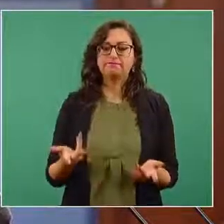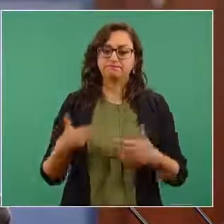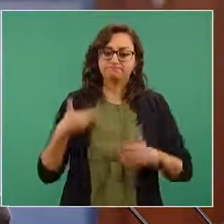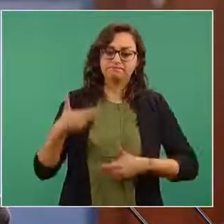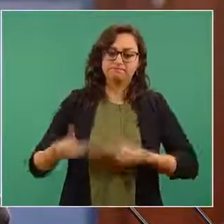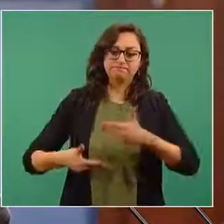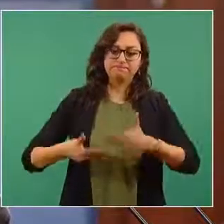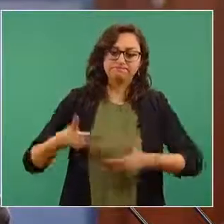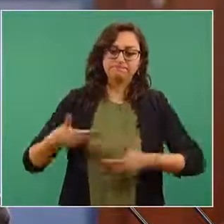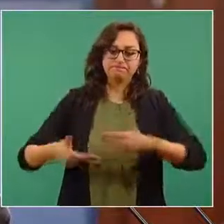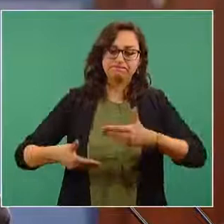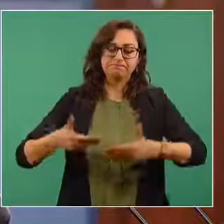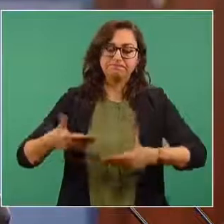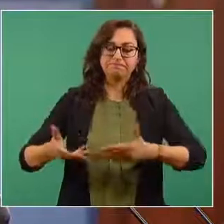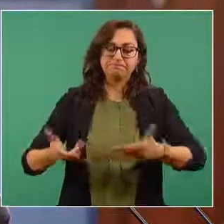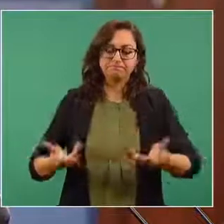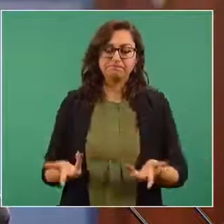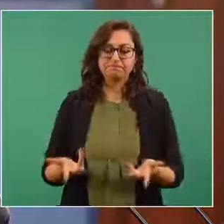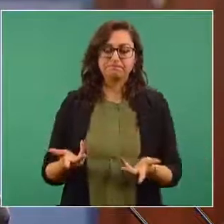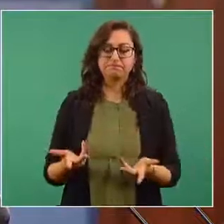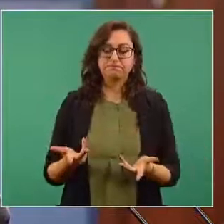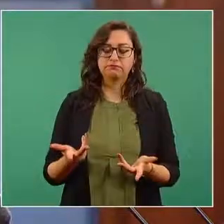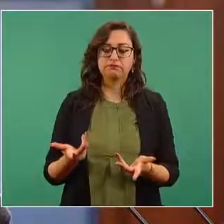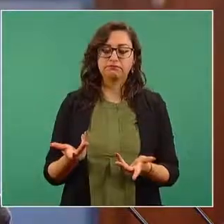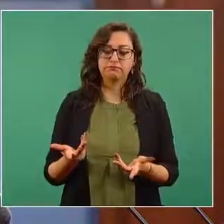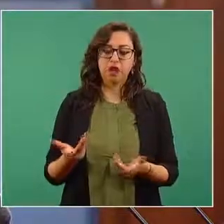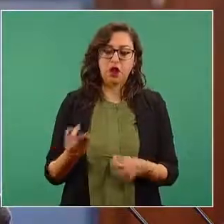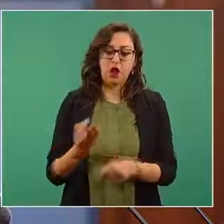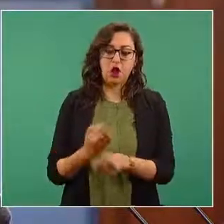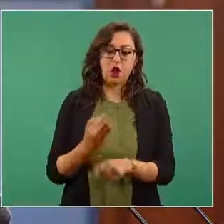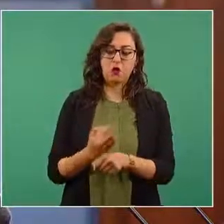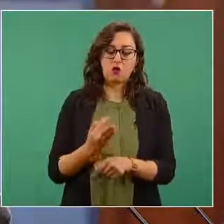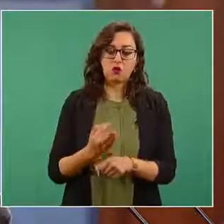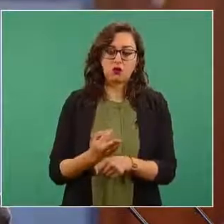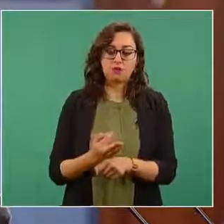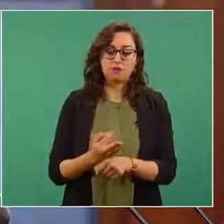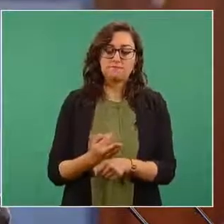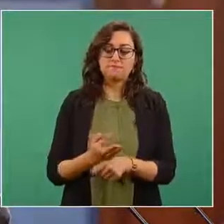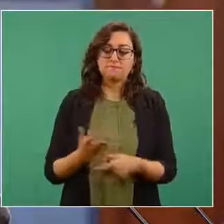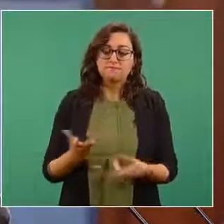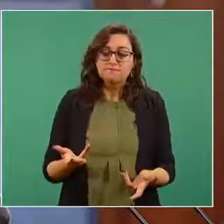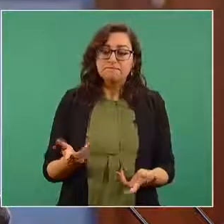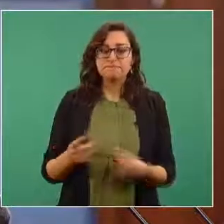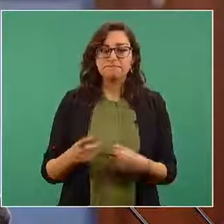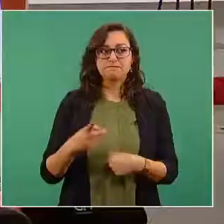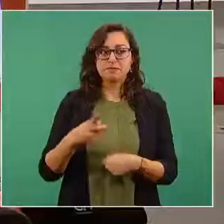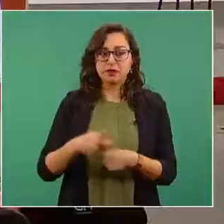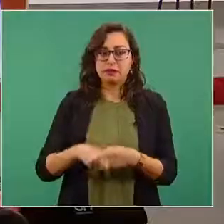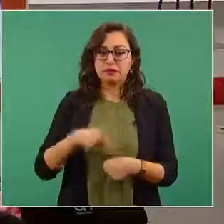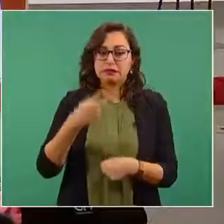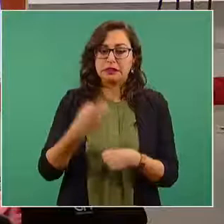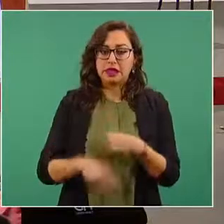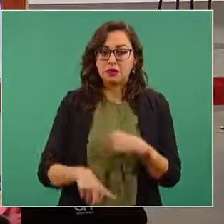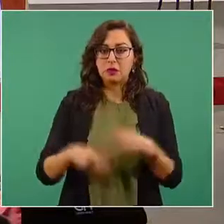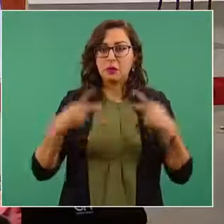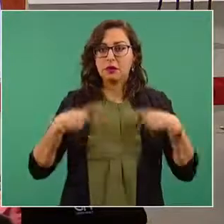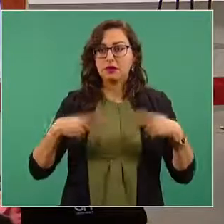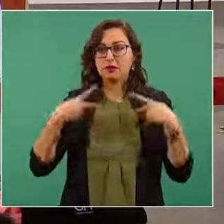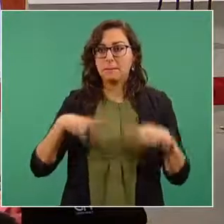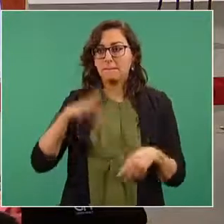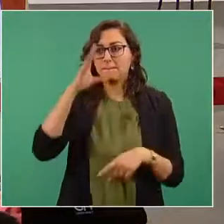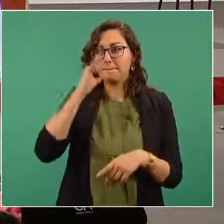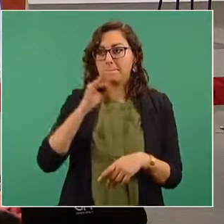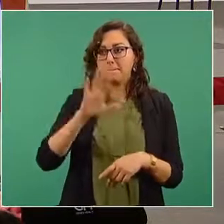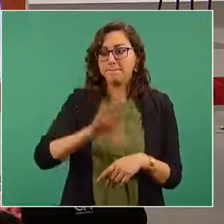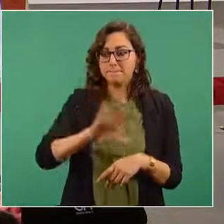puesto que es un poquito más lenta esta repercusión en las defunciones que lo que es